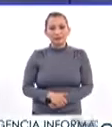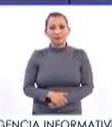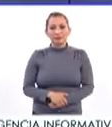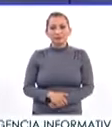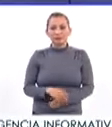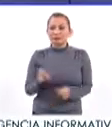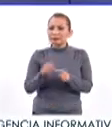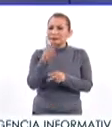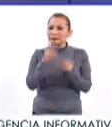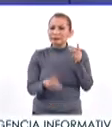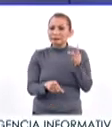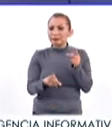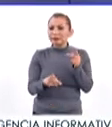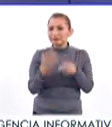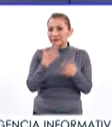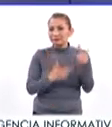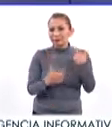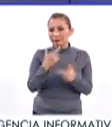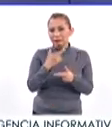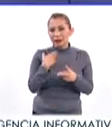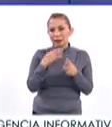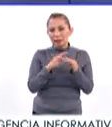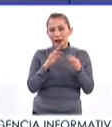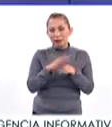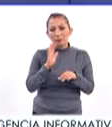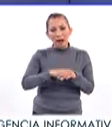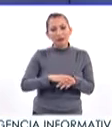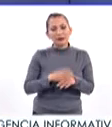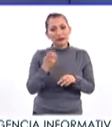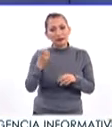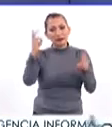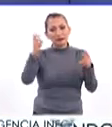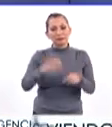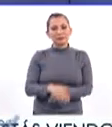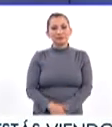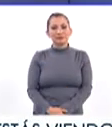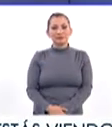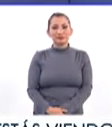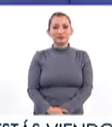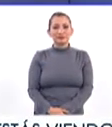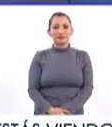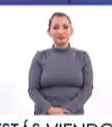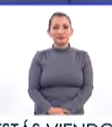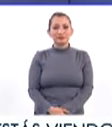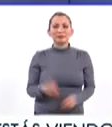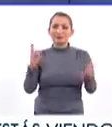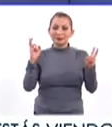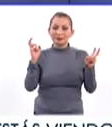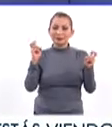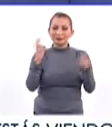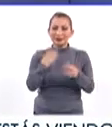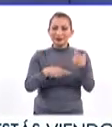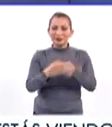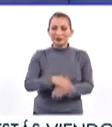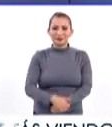bien, vamos a hacer una breve pausa y regresamos para que nos explique un poco acerca de este tema. Una pausa y volvemos, no se lo